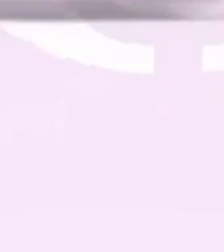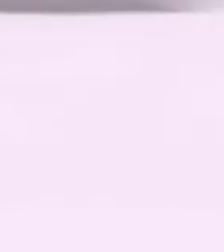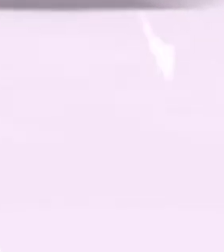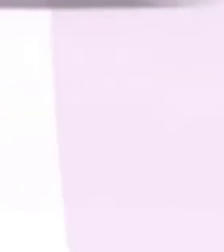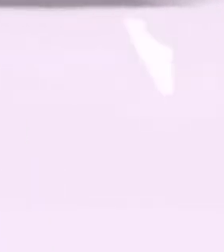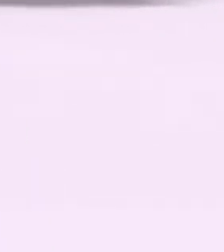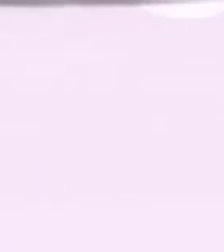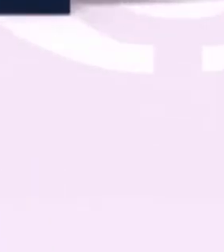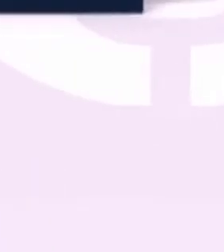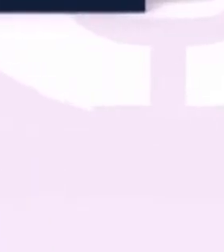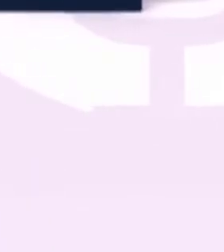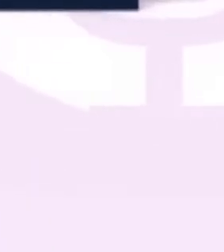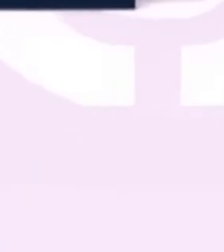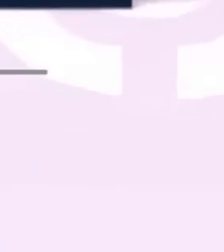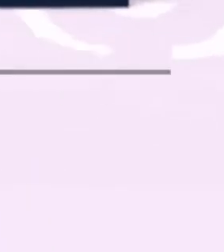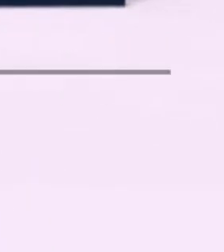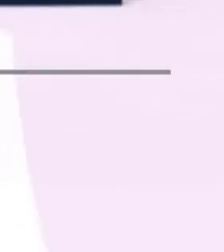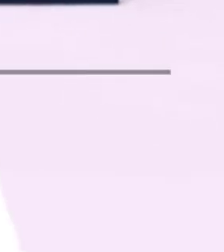Ecuador.